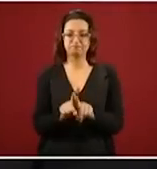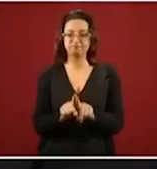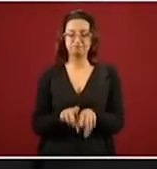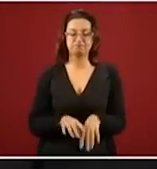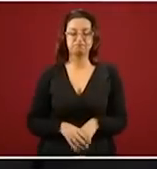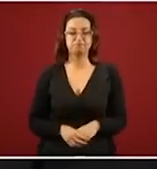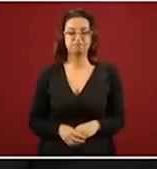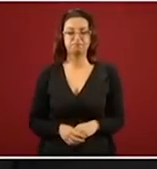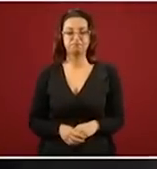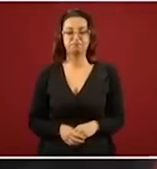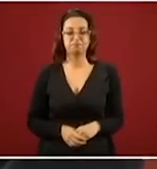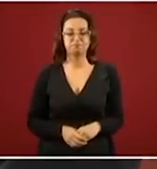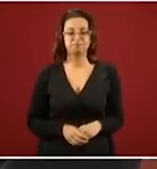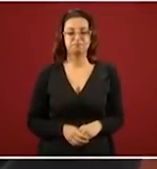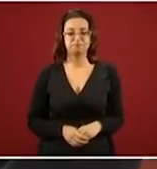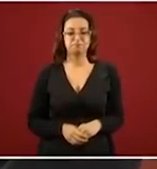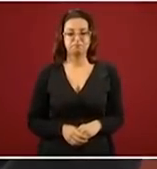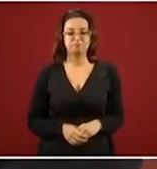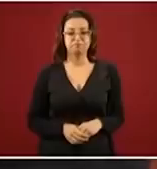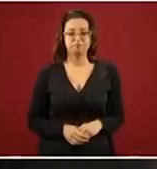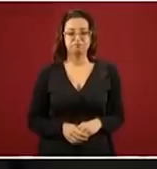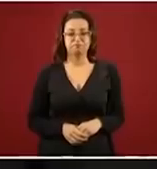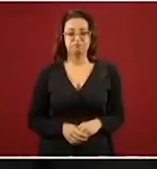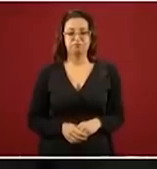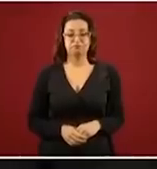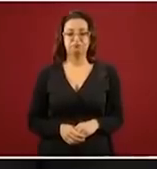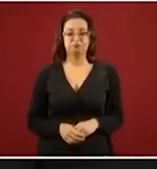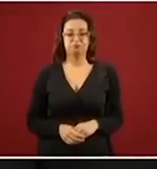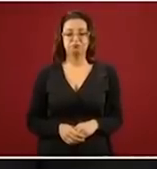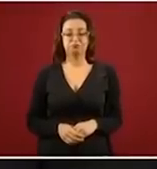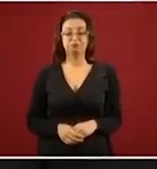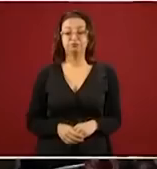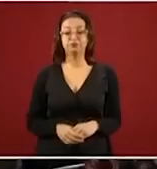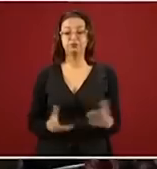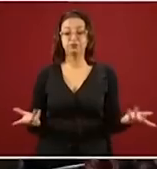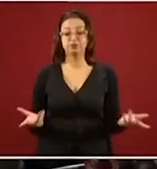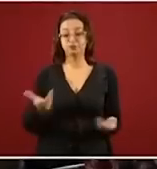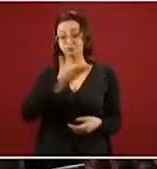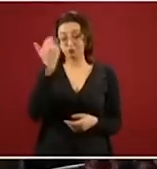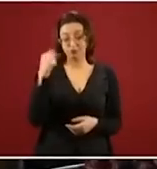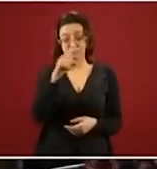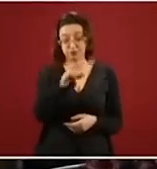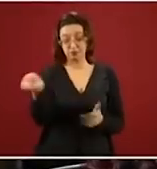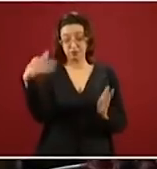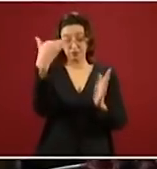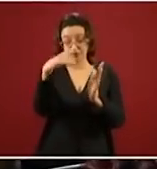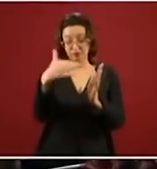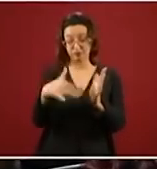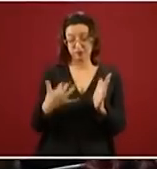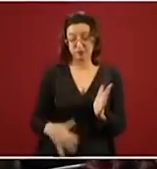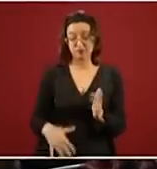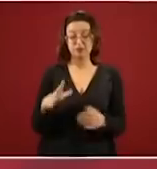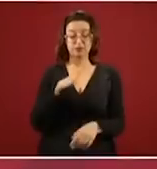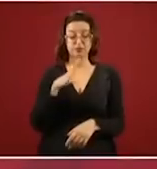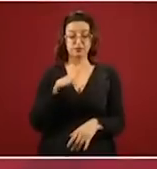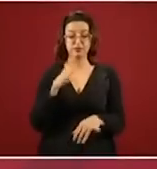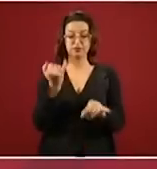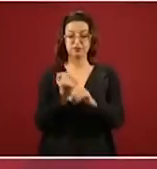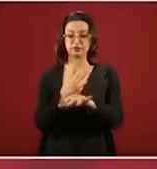entonces sí no sé si leyeron un reporte